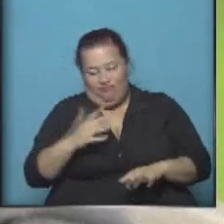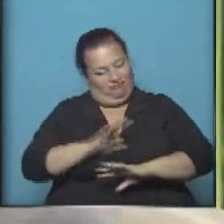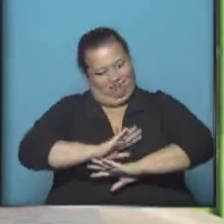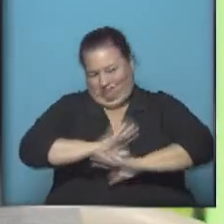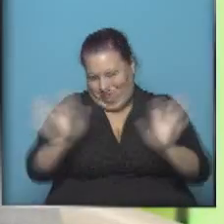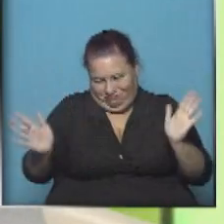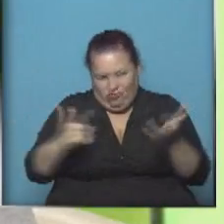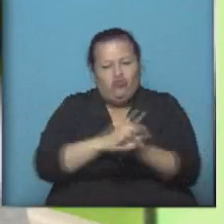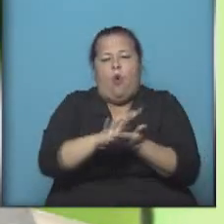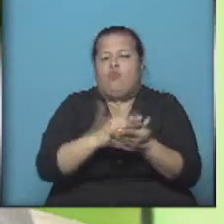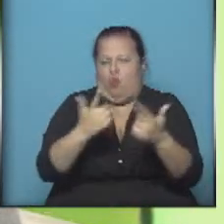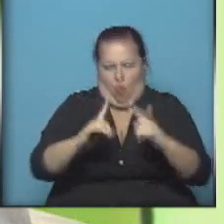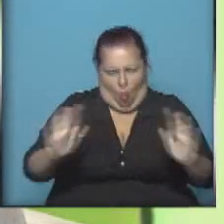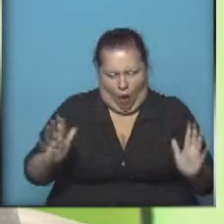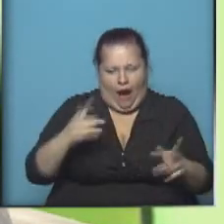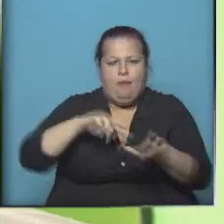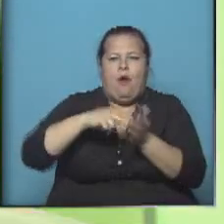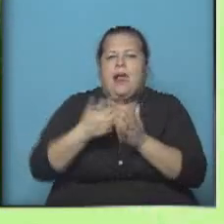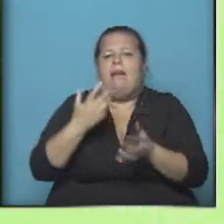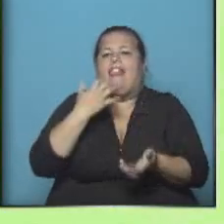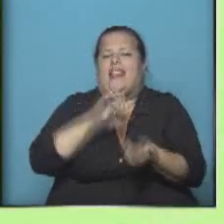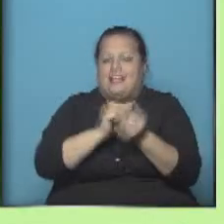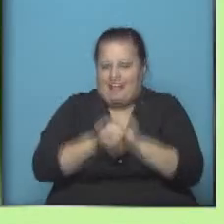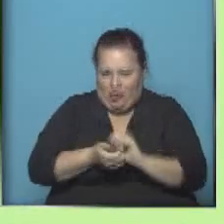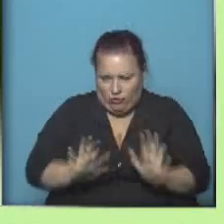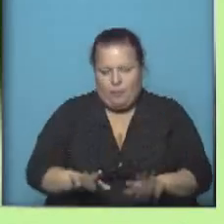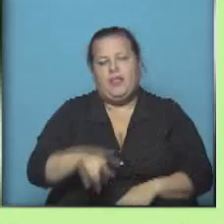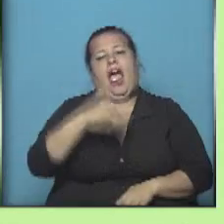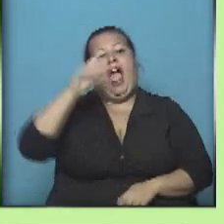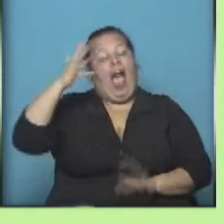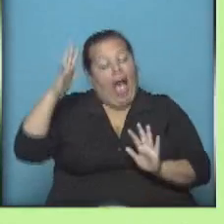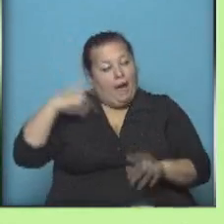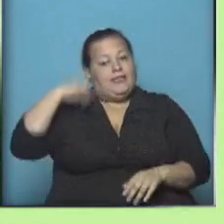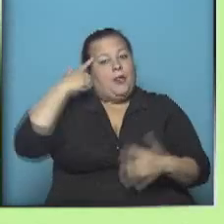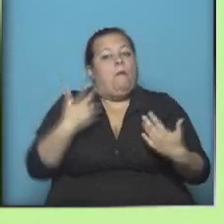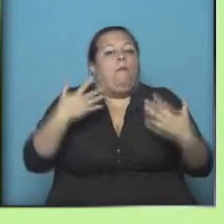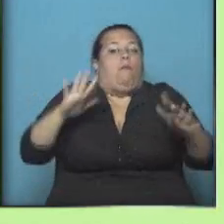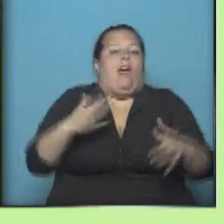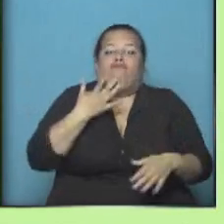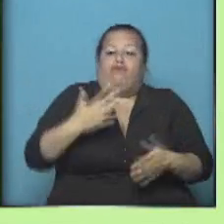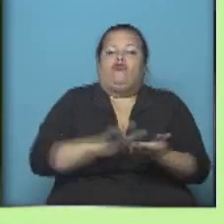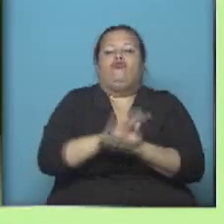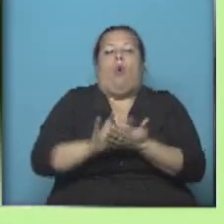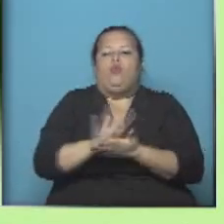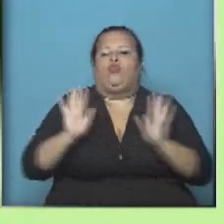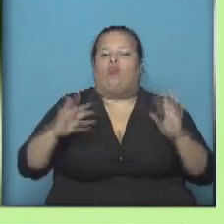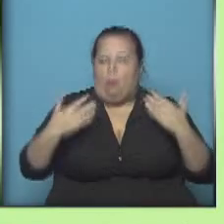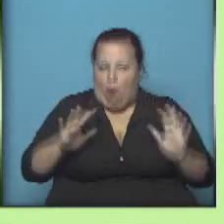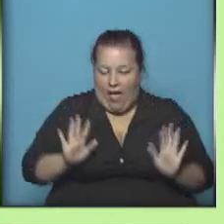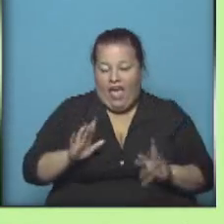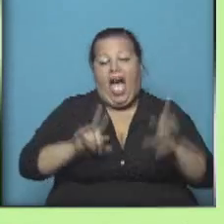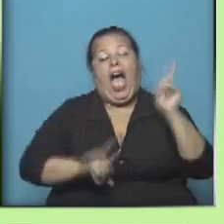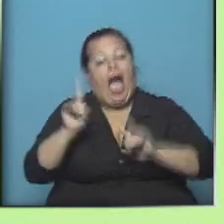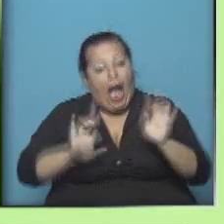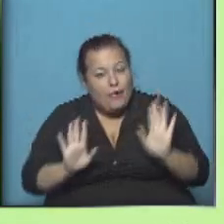no resuelve una disfunción sexual. Muchas veces ponemos en la posibilidad estética la solución a nuestros problemas, y en